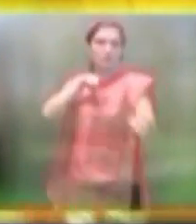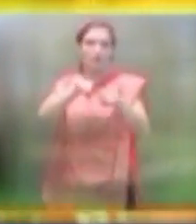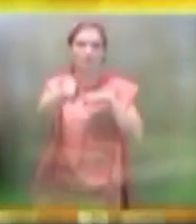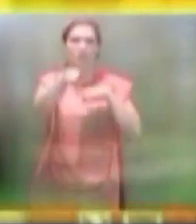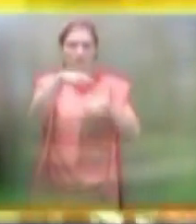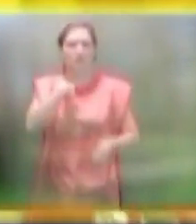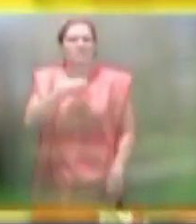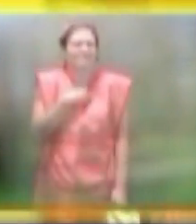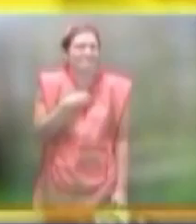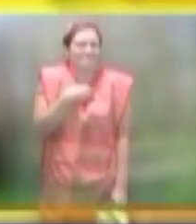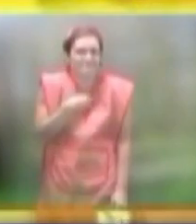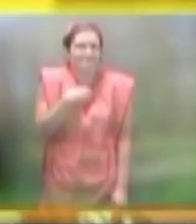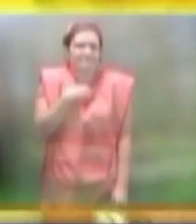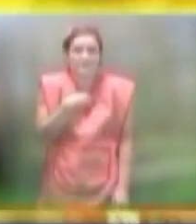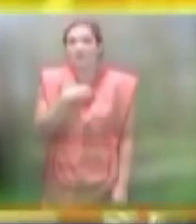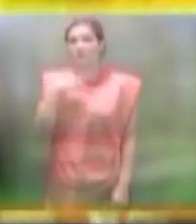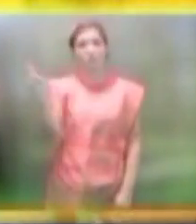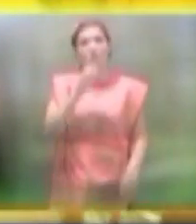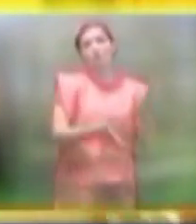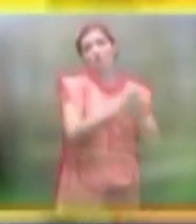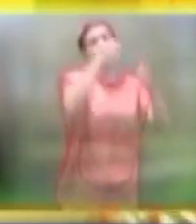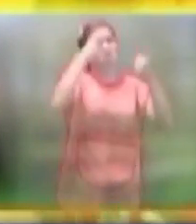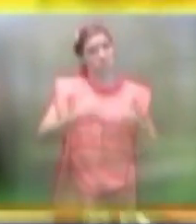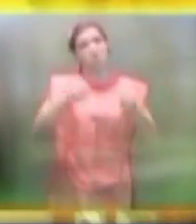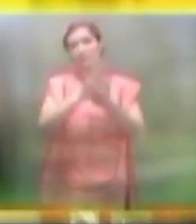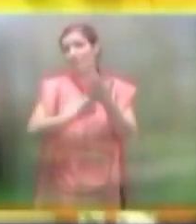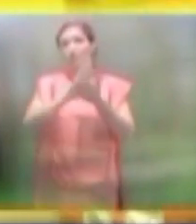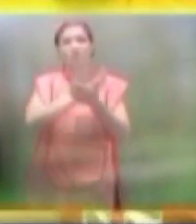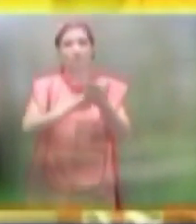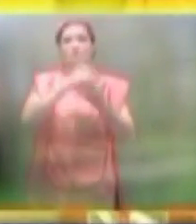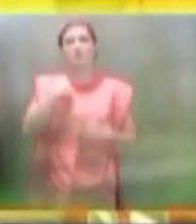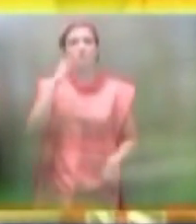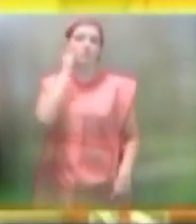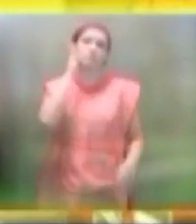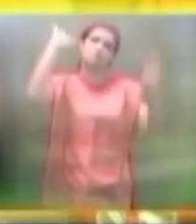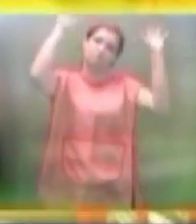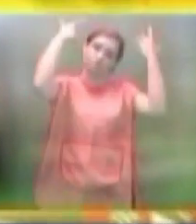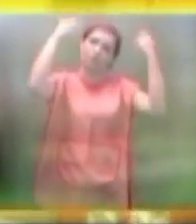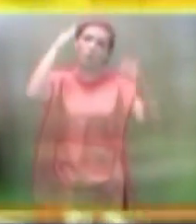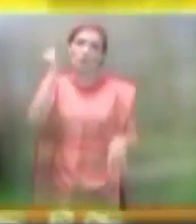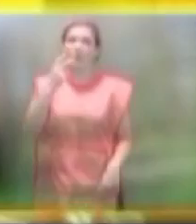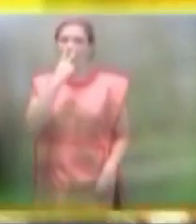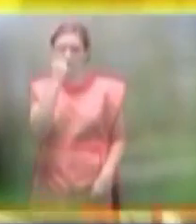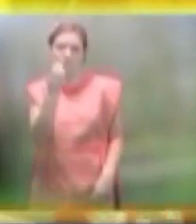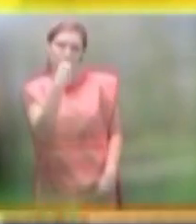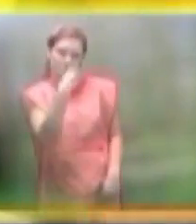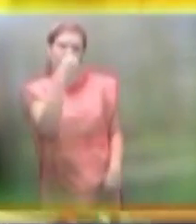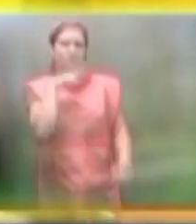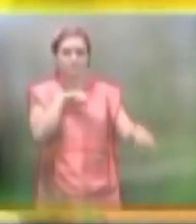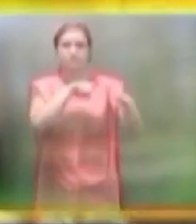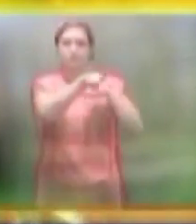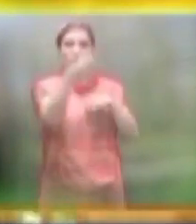muy apurado, ¡ay, qué hipo que me dio! No me fui a ningún lado y mi mamita se enojó. Por comer